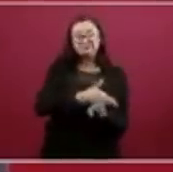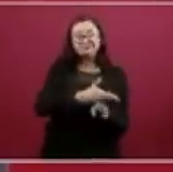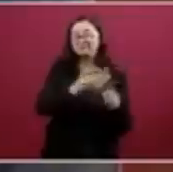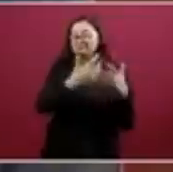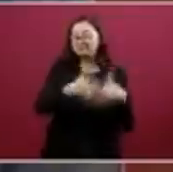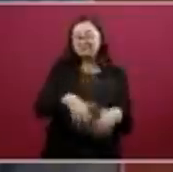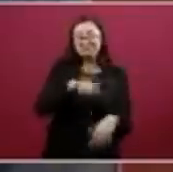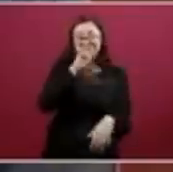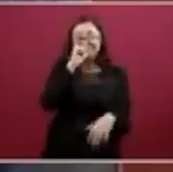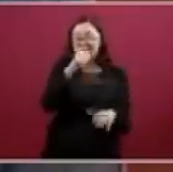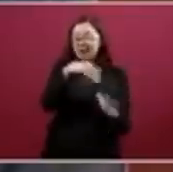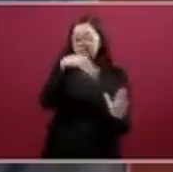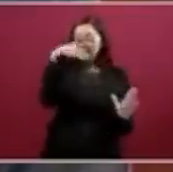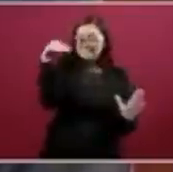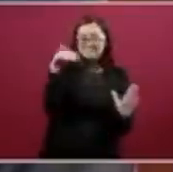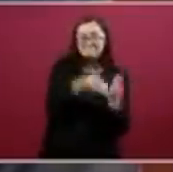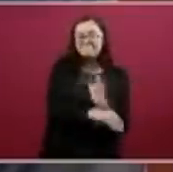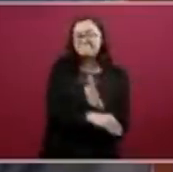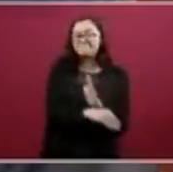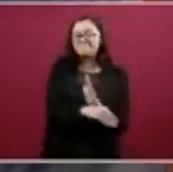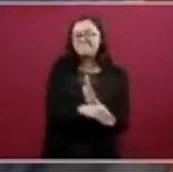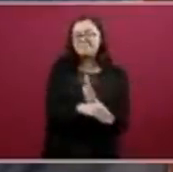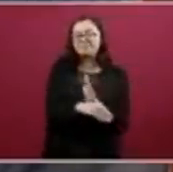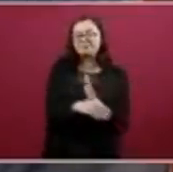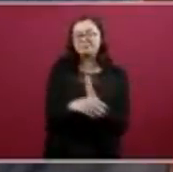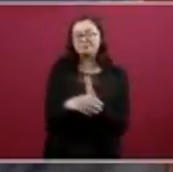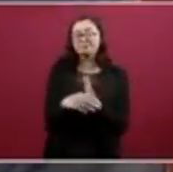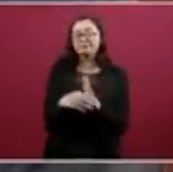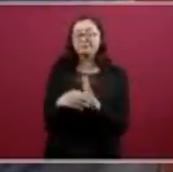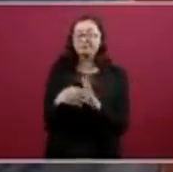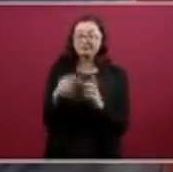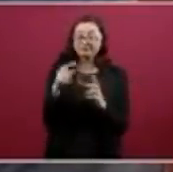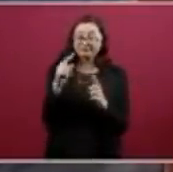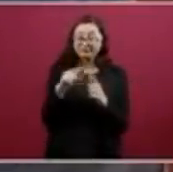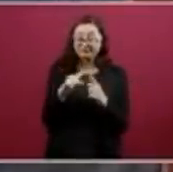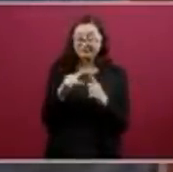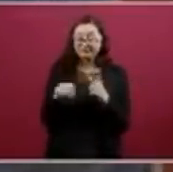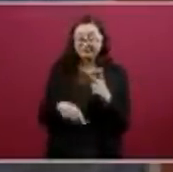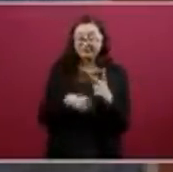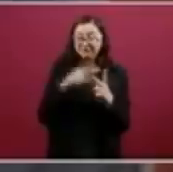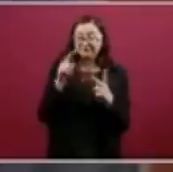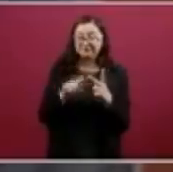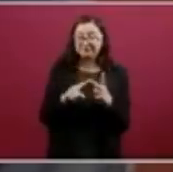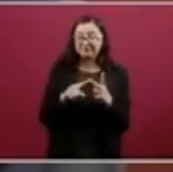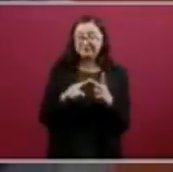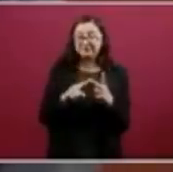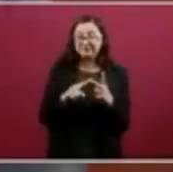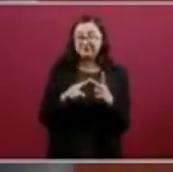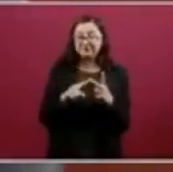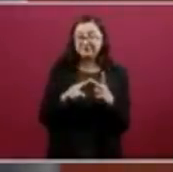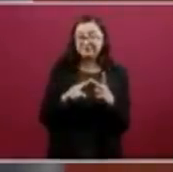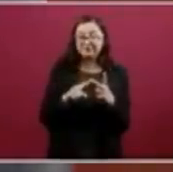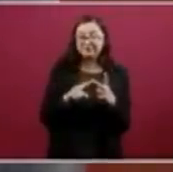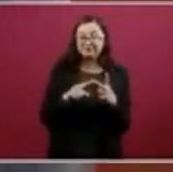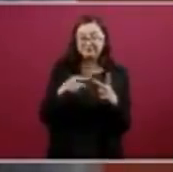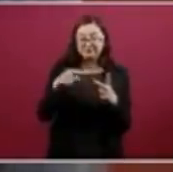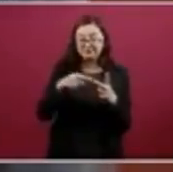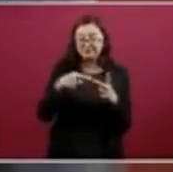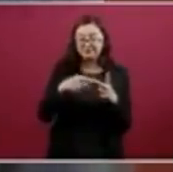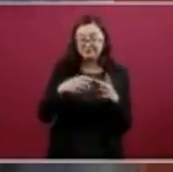además de que es una política concentradora de